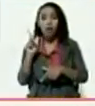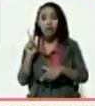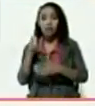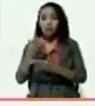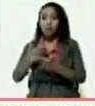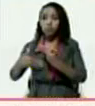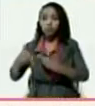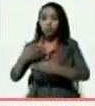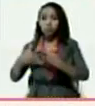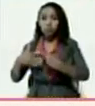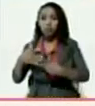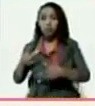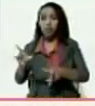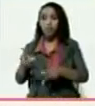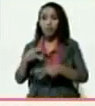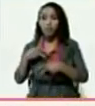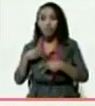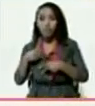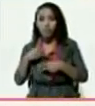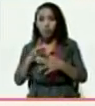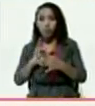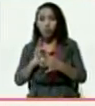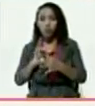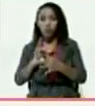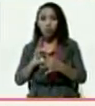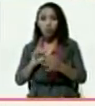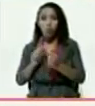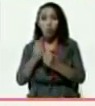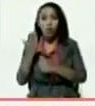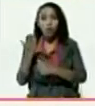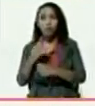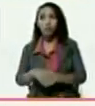relación de dependencia con ellos. Ayer, ¿Freddy está aquí?